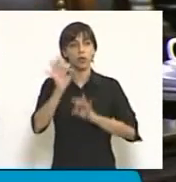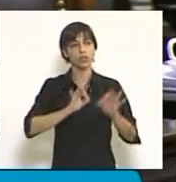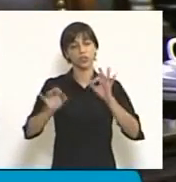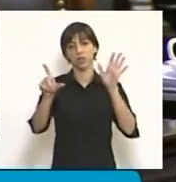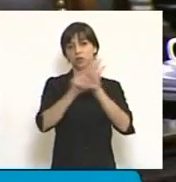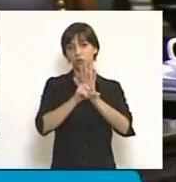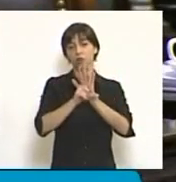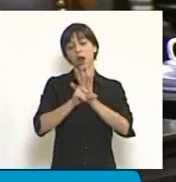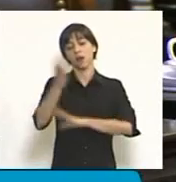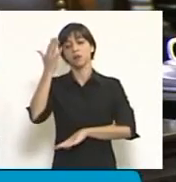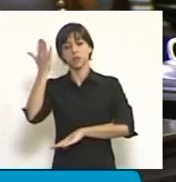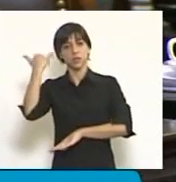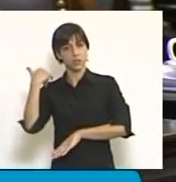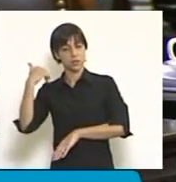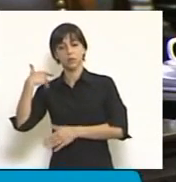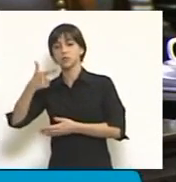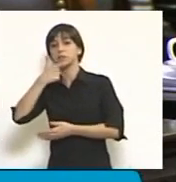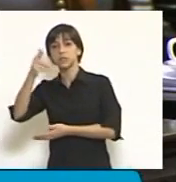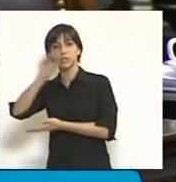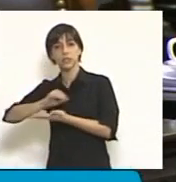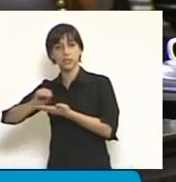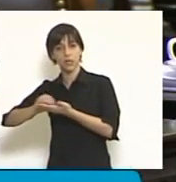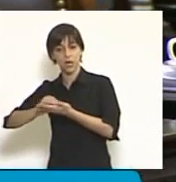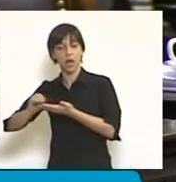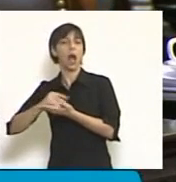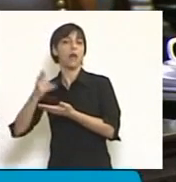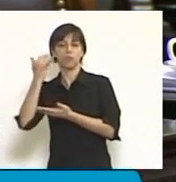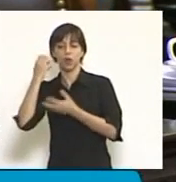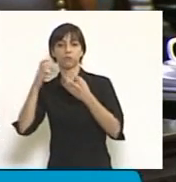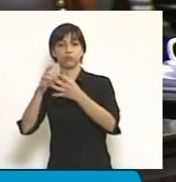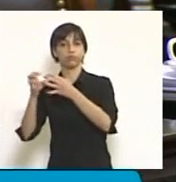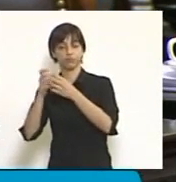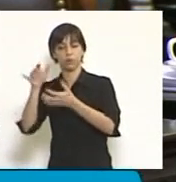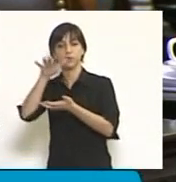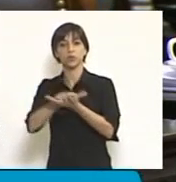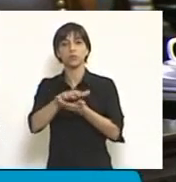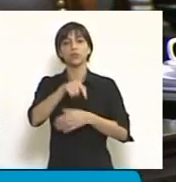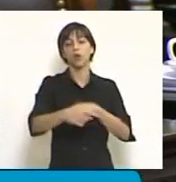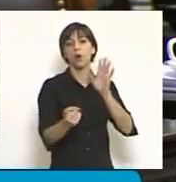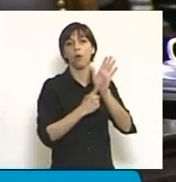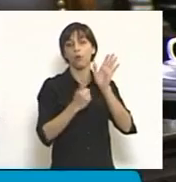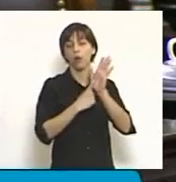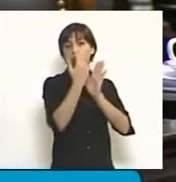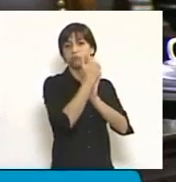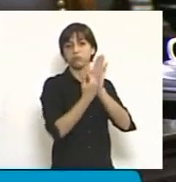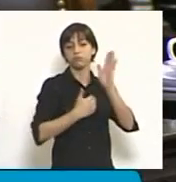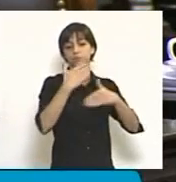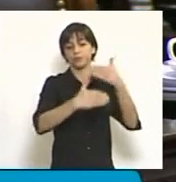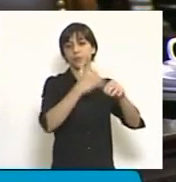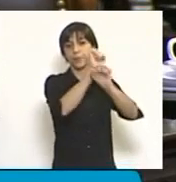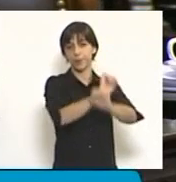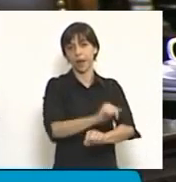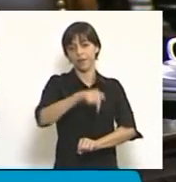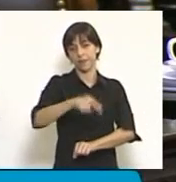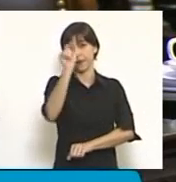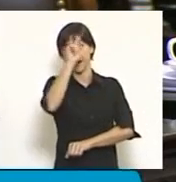en revisión del Honorable Senado sobre la implementación del Código Procesal Penal de la